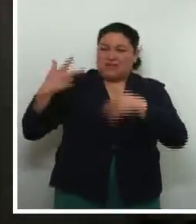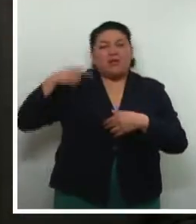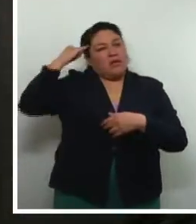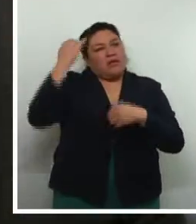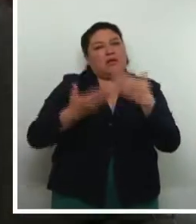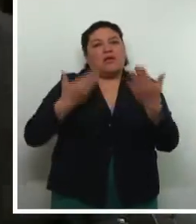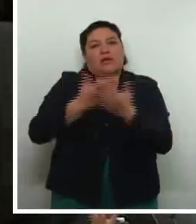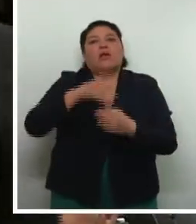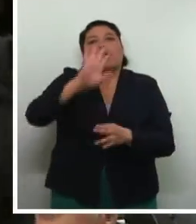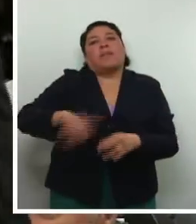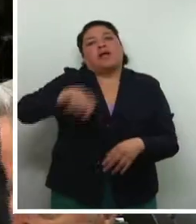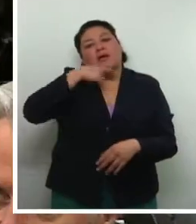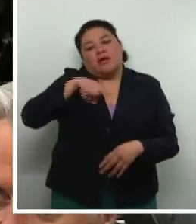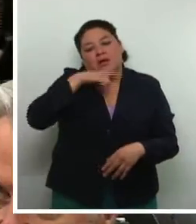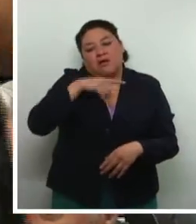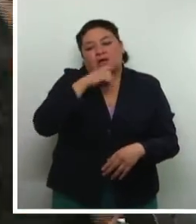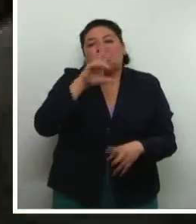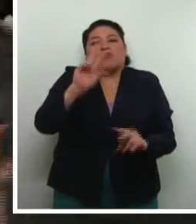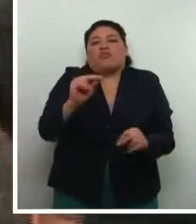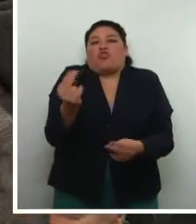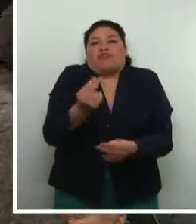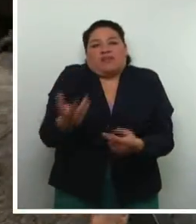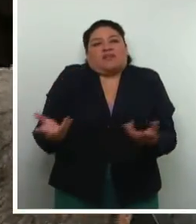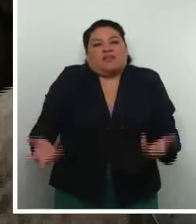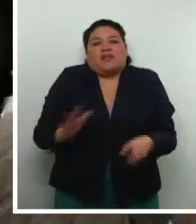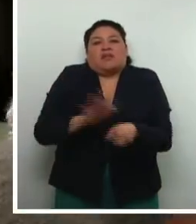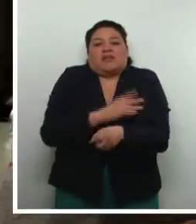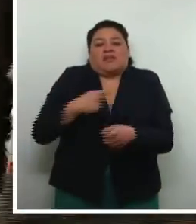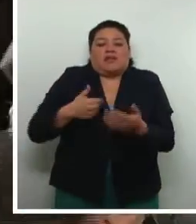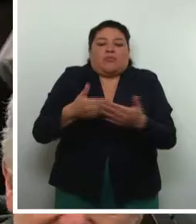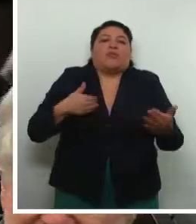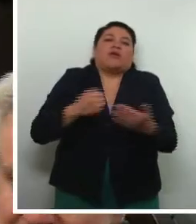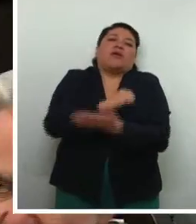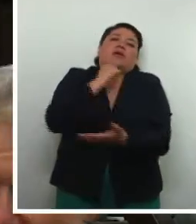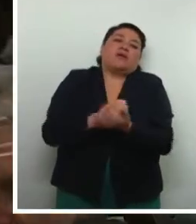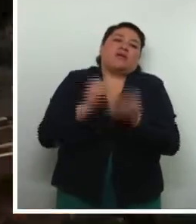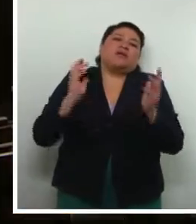reservas simplemente no tiene ningún sentido porque el texto ya fue aprobado.